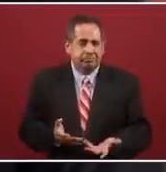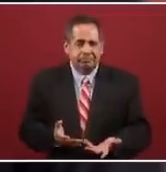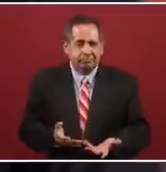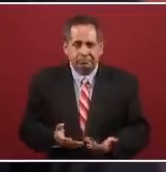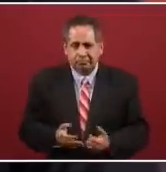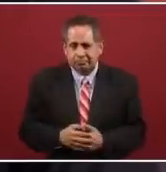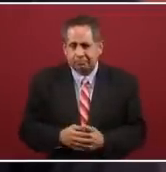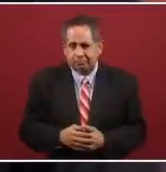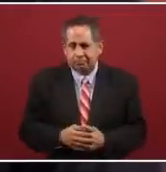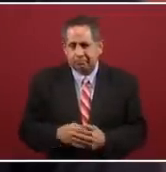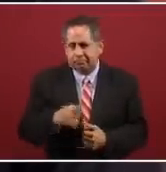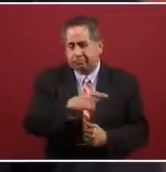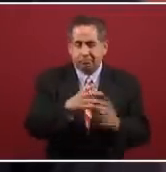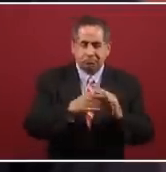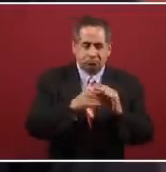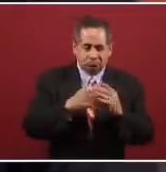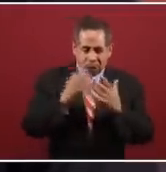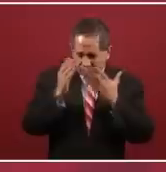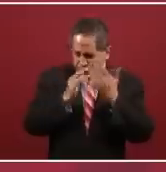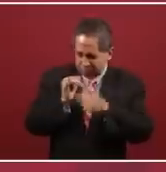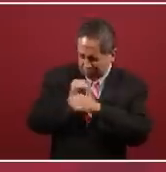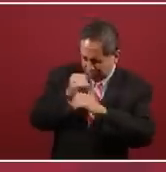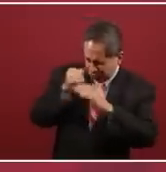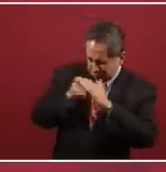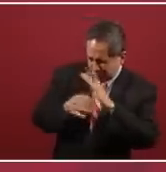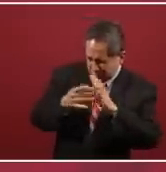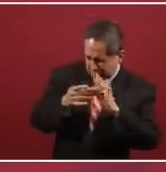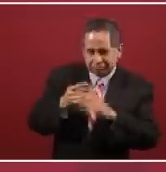si acaso, técnicos que se creen científicos.